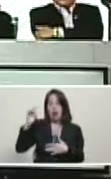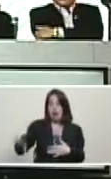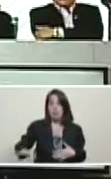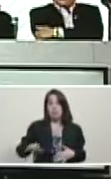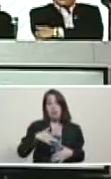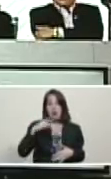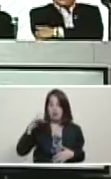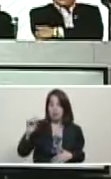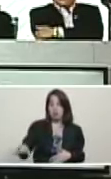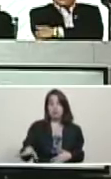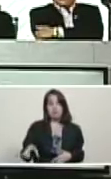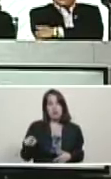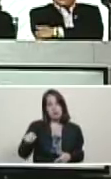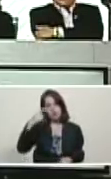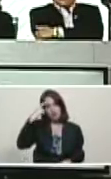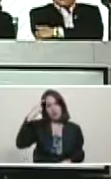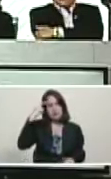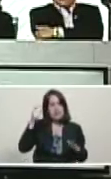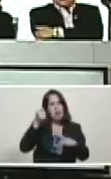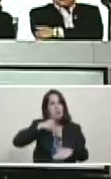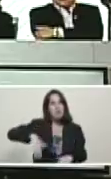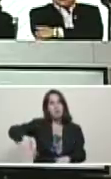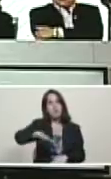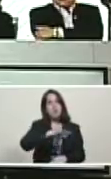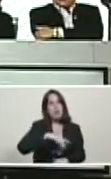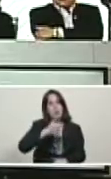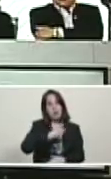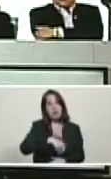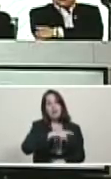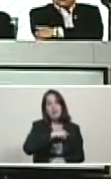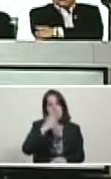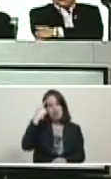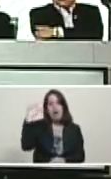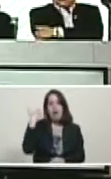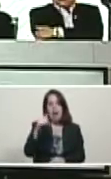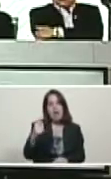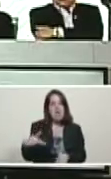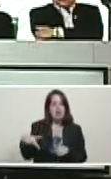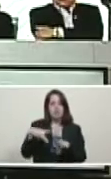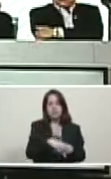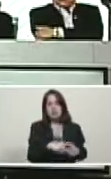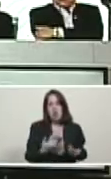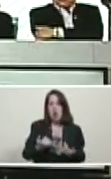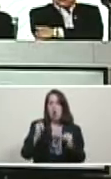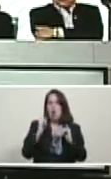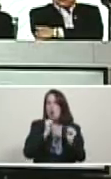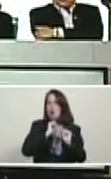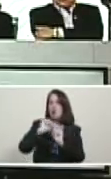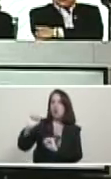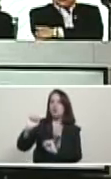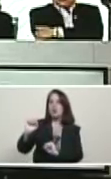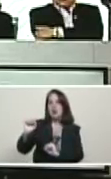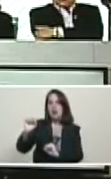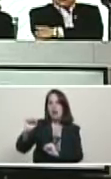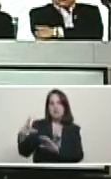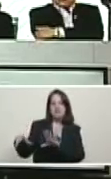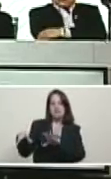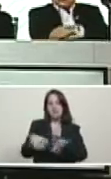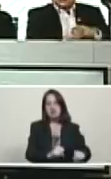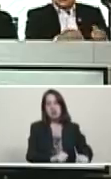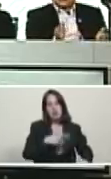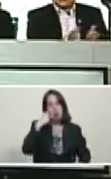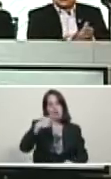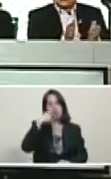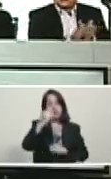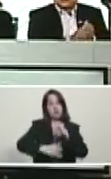porque yo sé que el pueblo de españa está en contra de la intervencionismo en política internacional el pueblo de